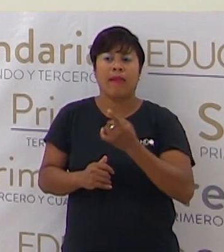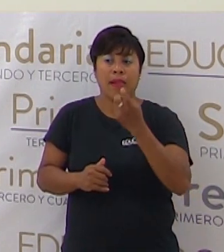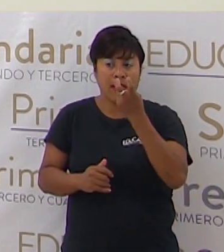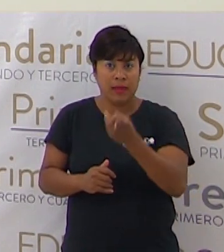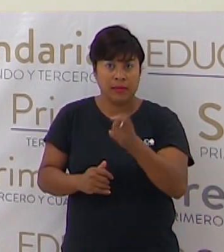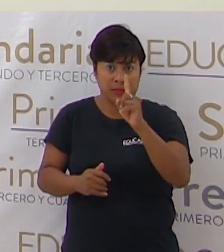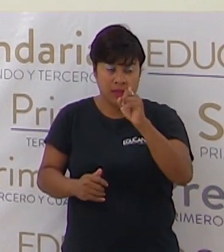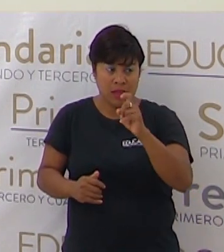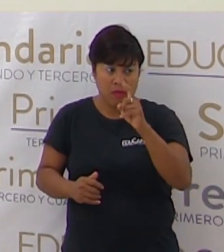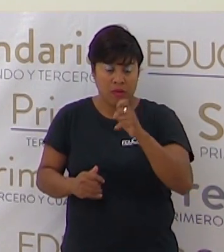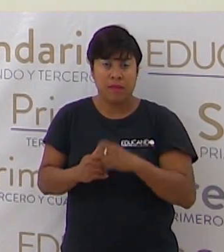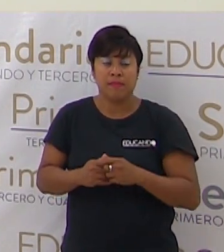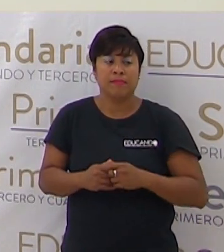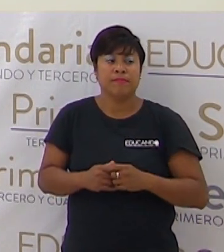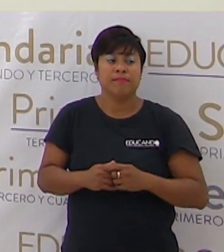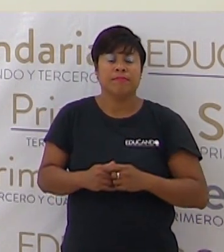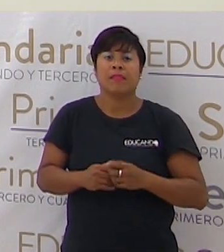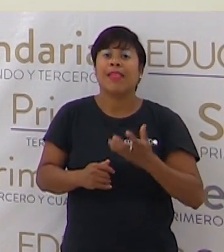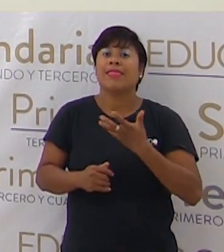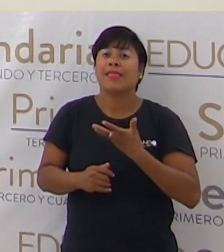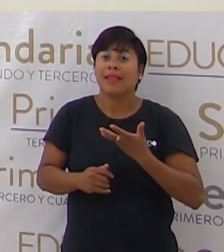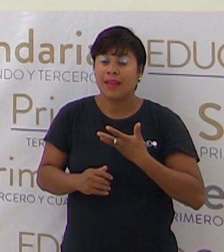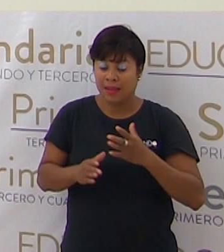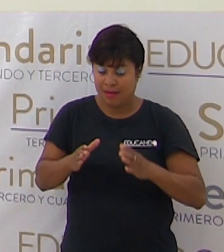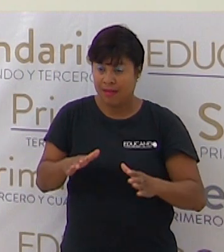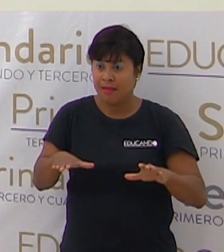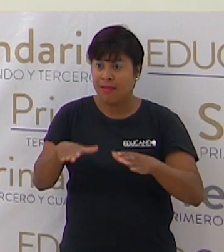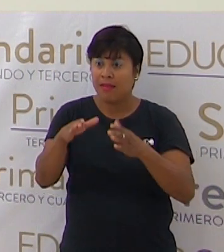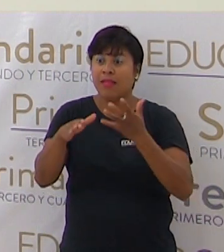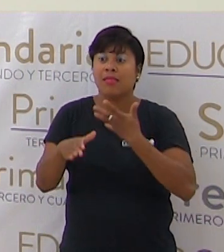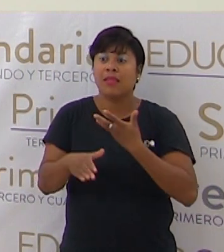garrafón, bueno, el galón, tiene 5